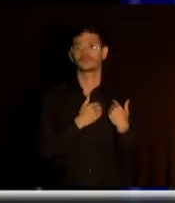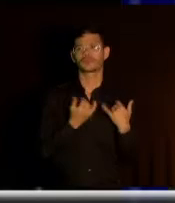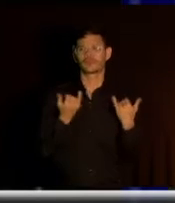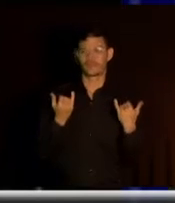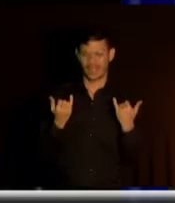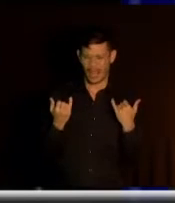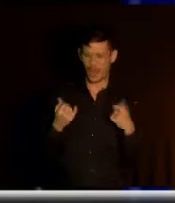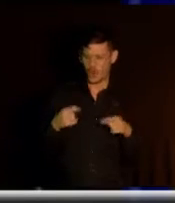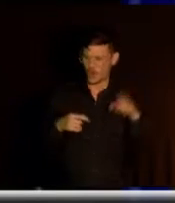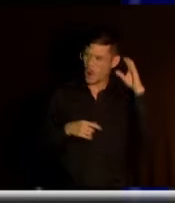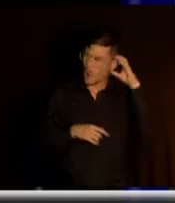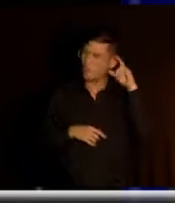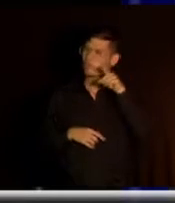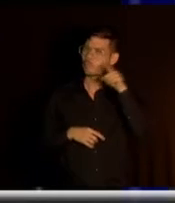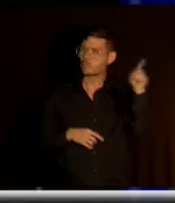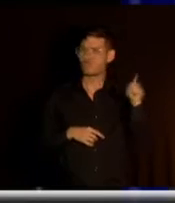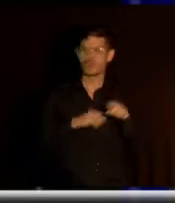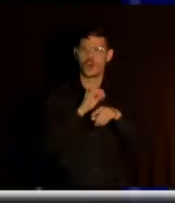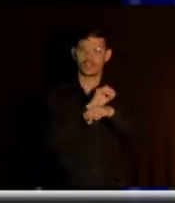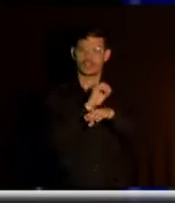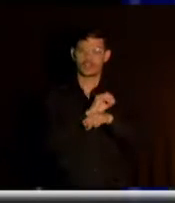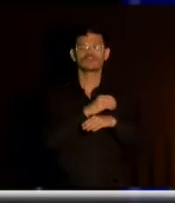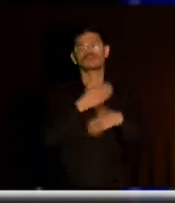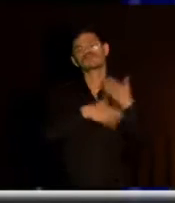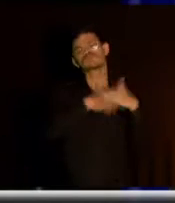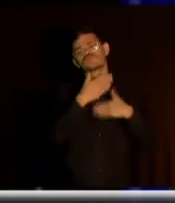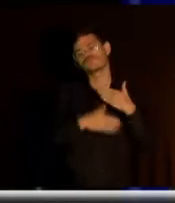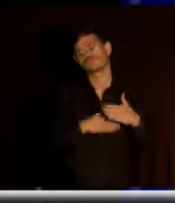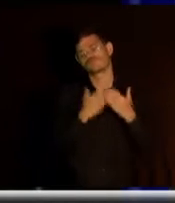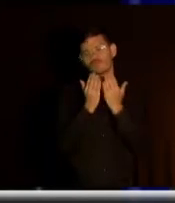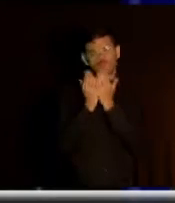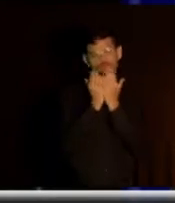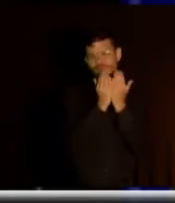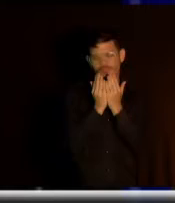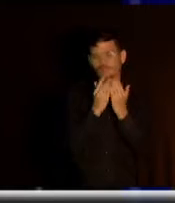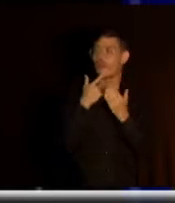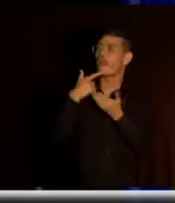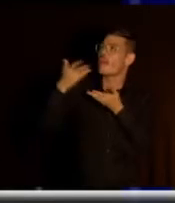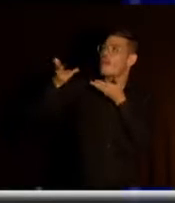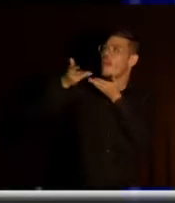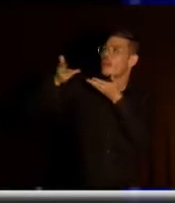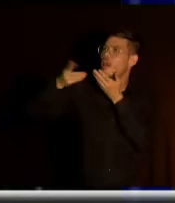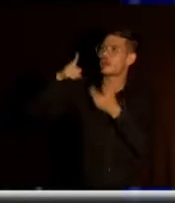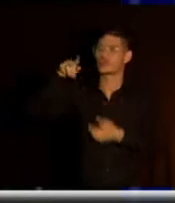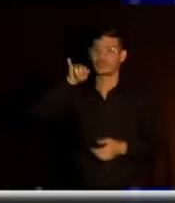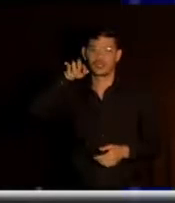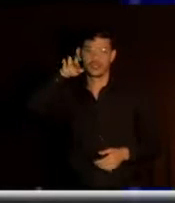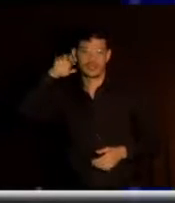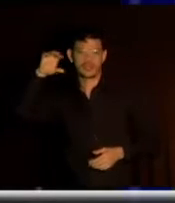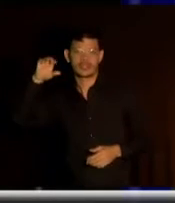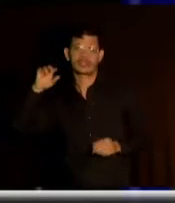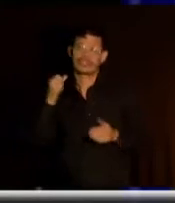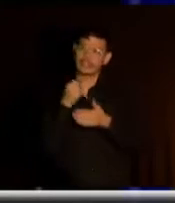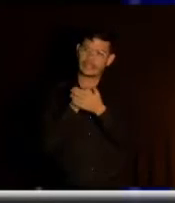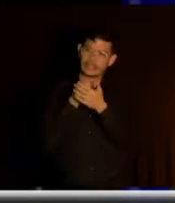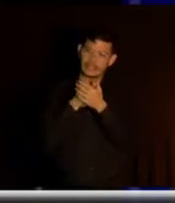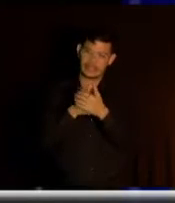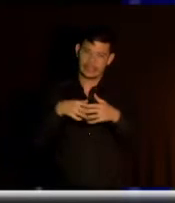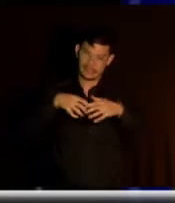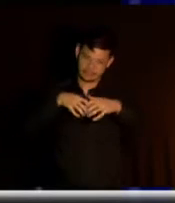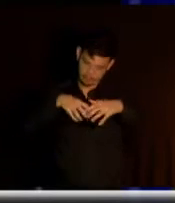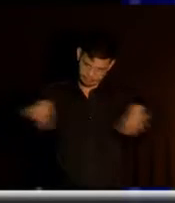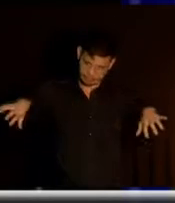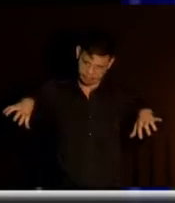Actualmente INAS viene desarrollando unos estudios para y hablando con el IPC para tratar de separar un poco la categoría síndrome de